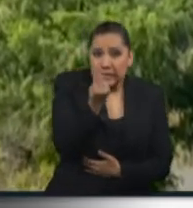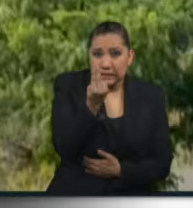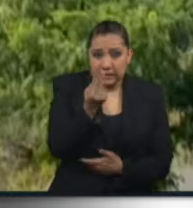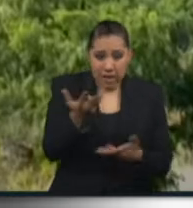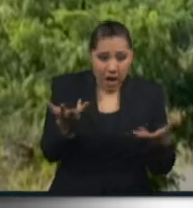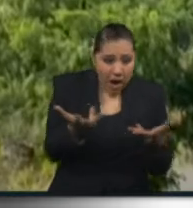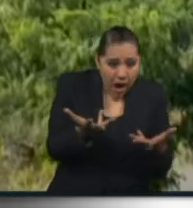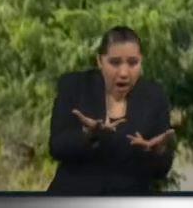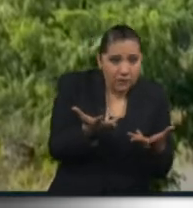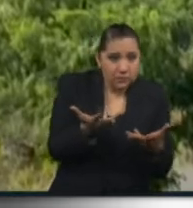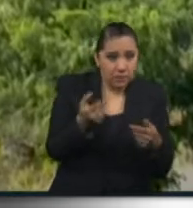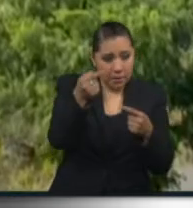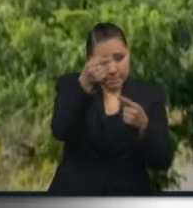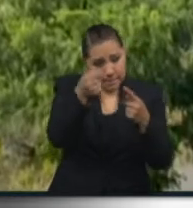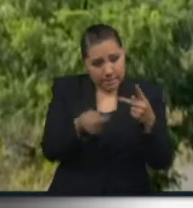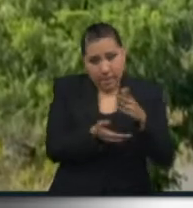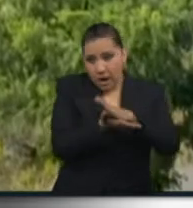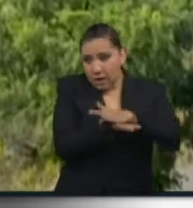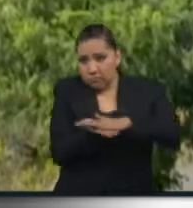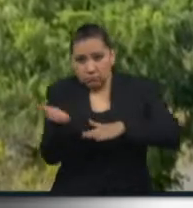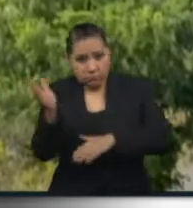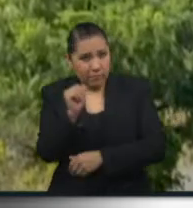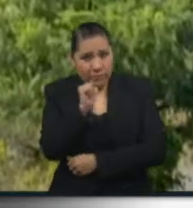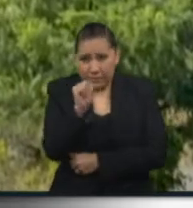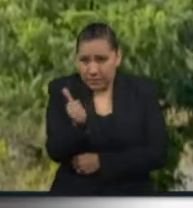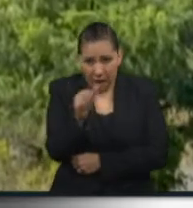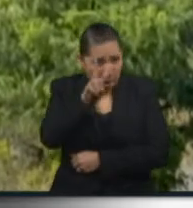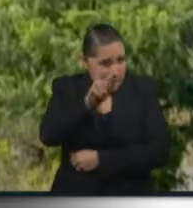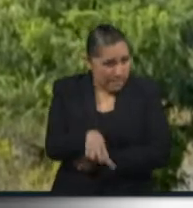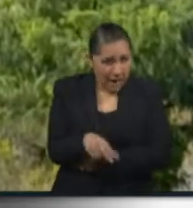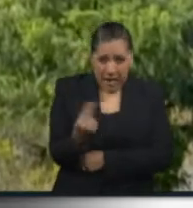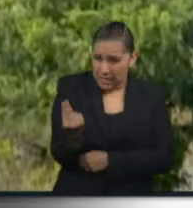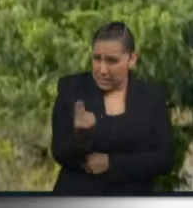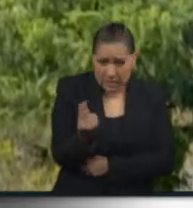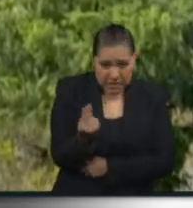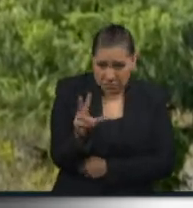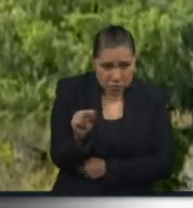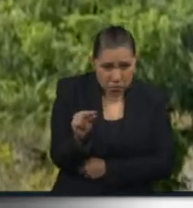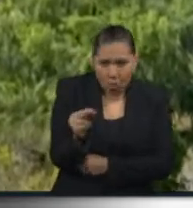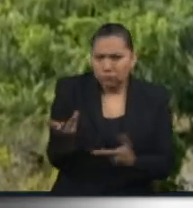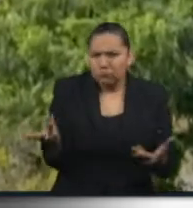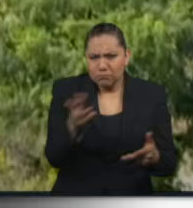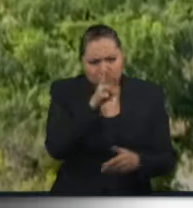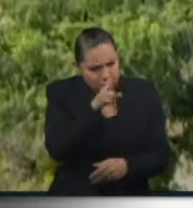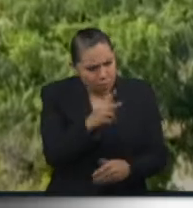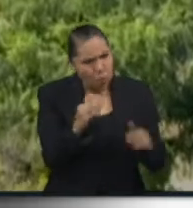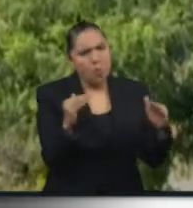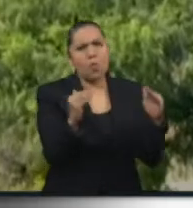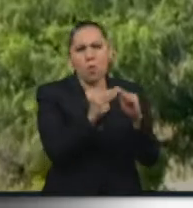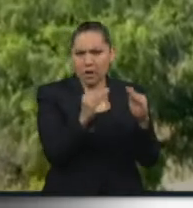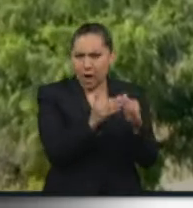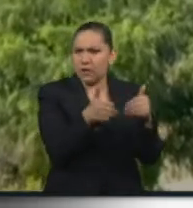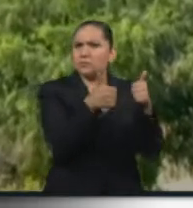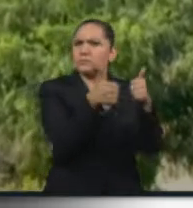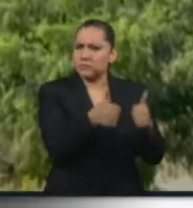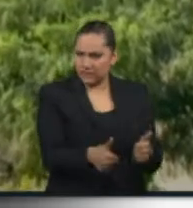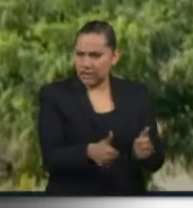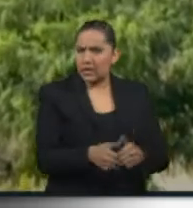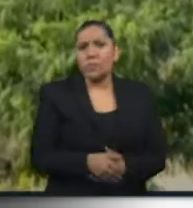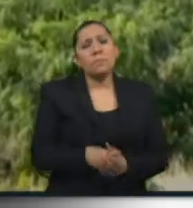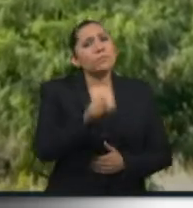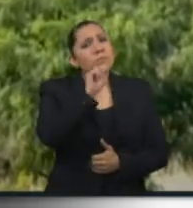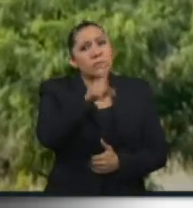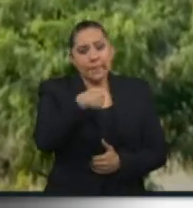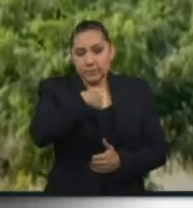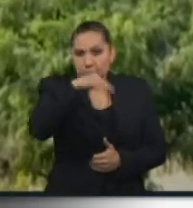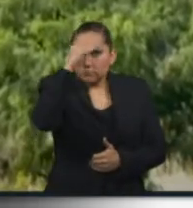que llevamos a cabo. Y algo que yo considero fundamental, básico, cuidar